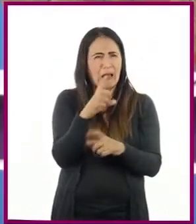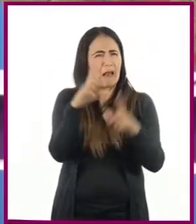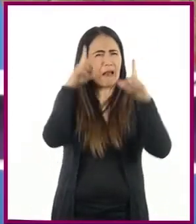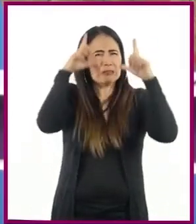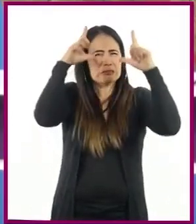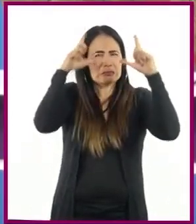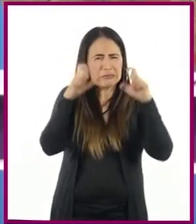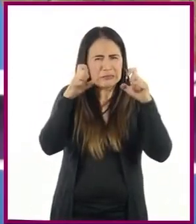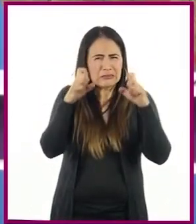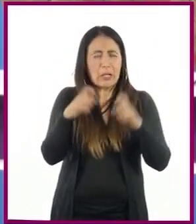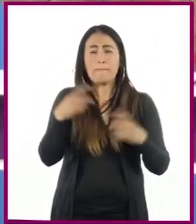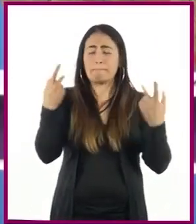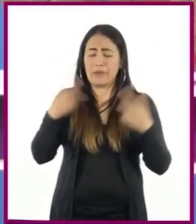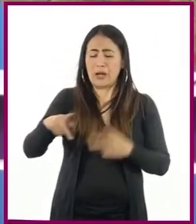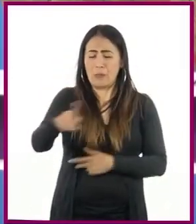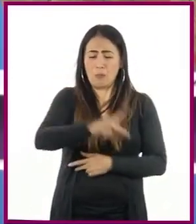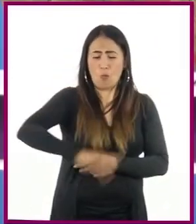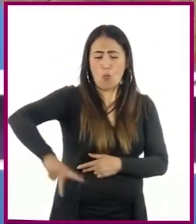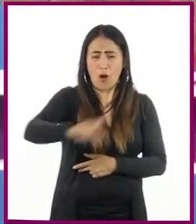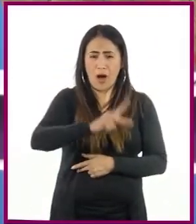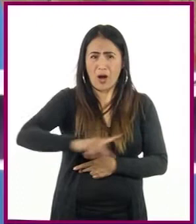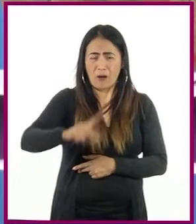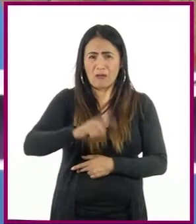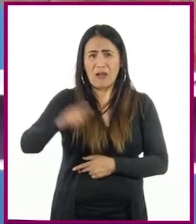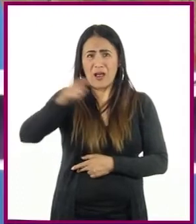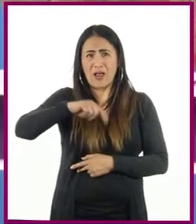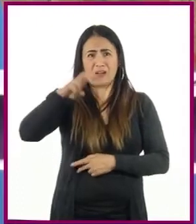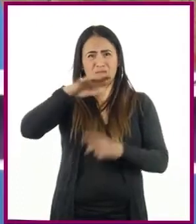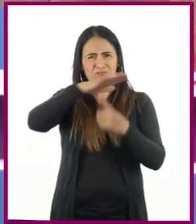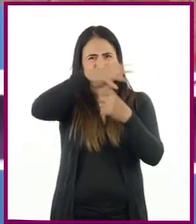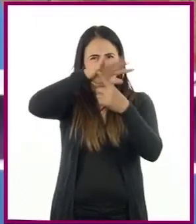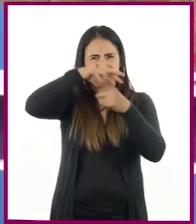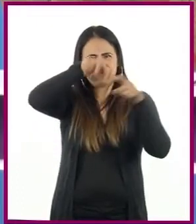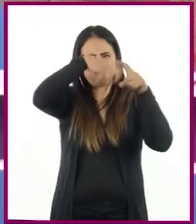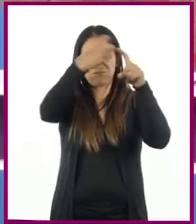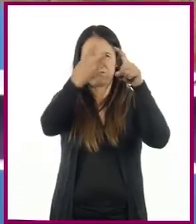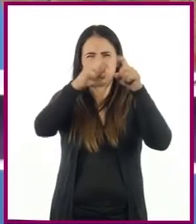una población civil fue azotada por las bombas del napalm.